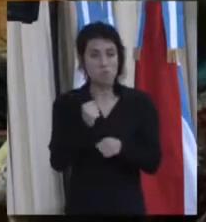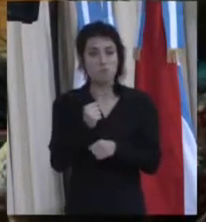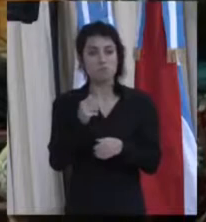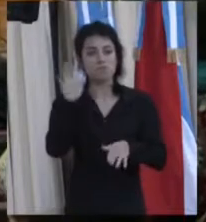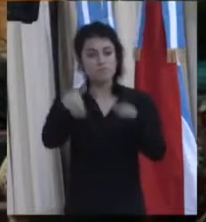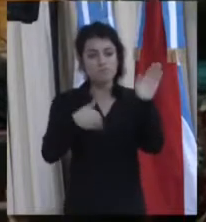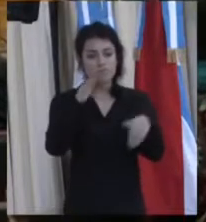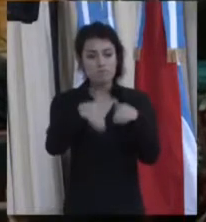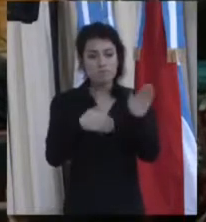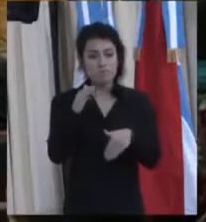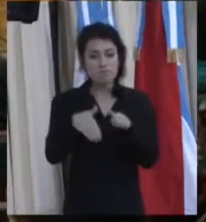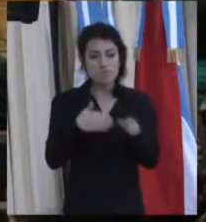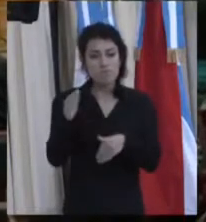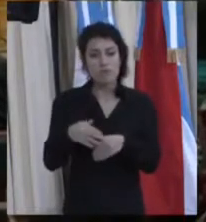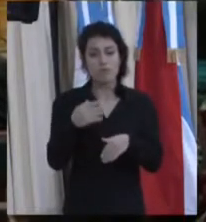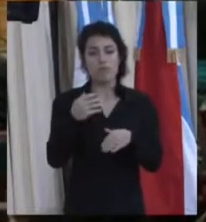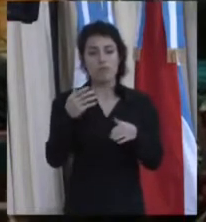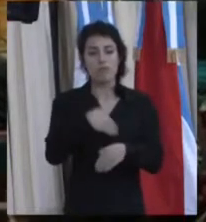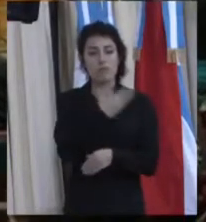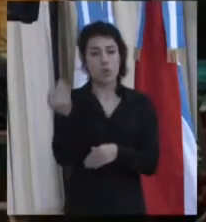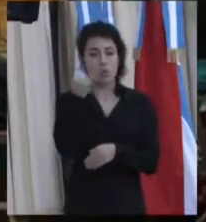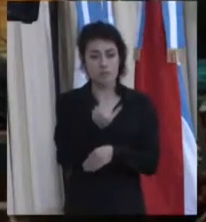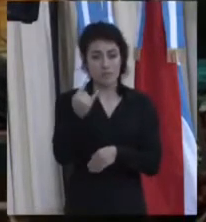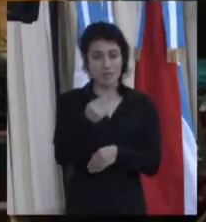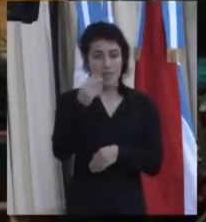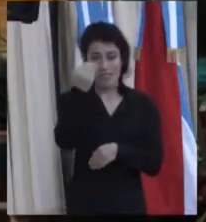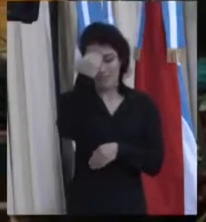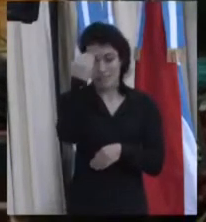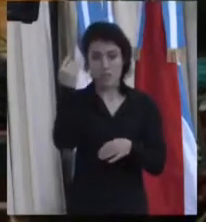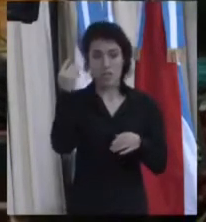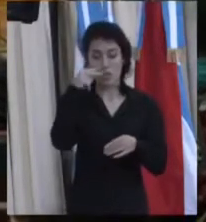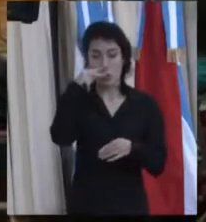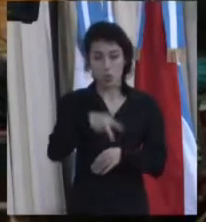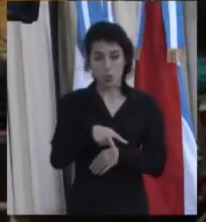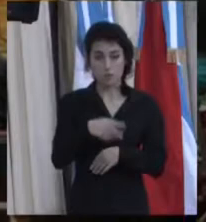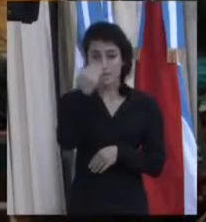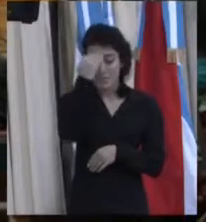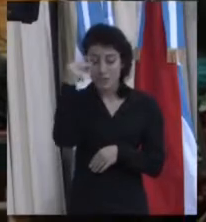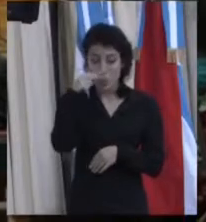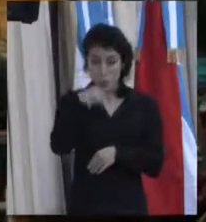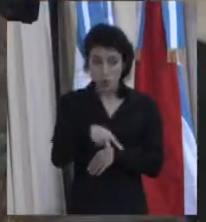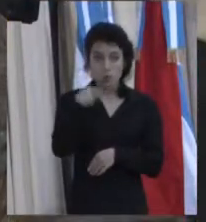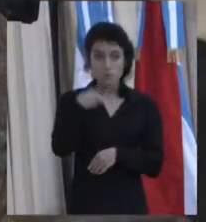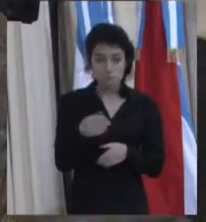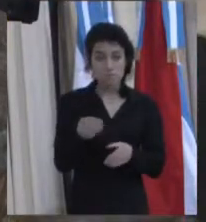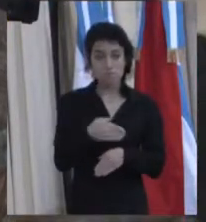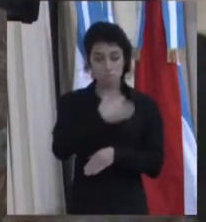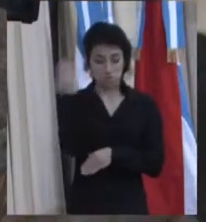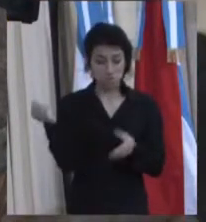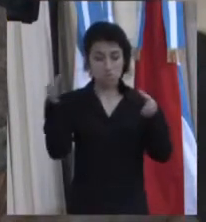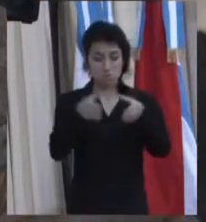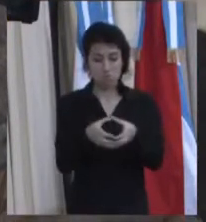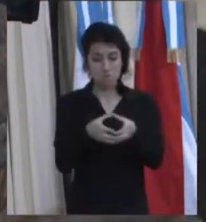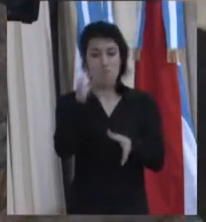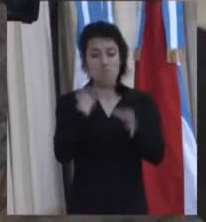se convoca, digamos, Asamblea Universitaria, que se iba a hacer el 15 de junio. El día 15 de junio, cuando se realiza la asamblea y